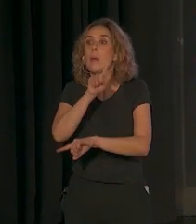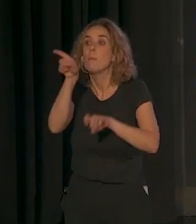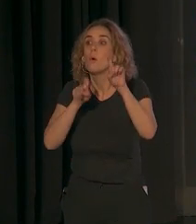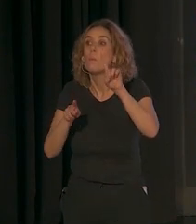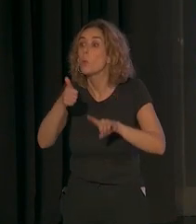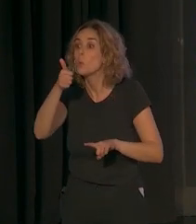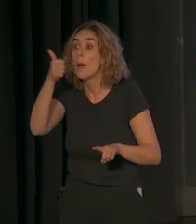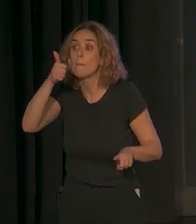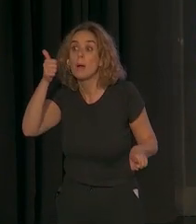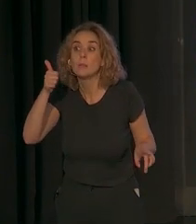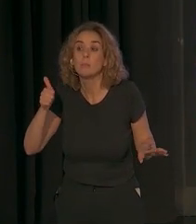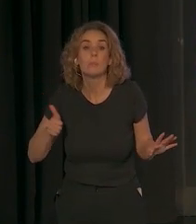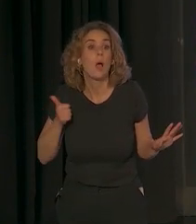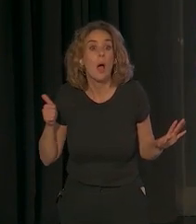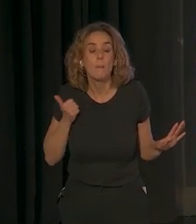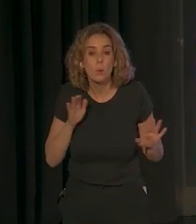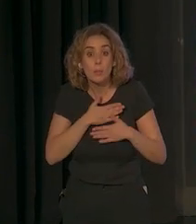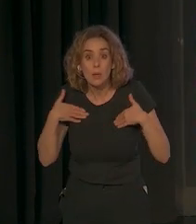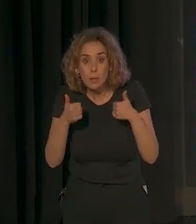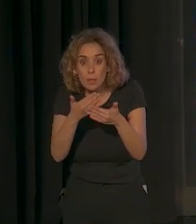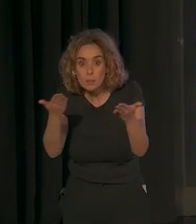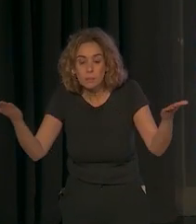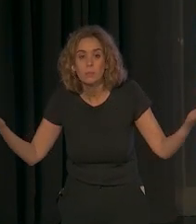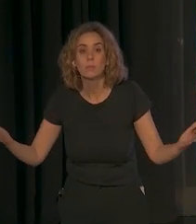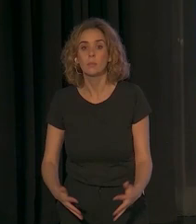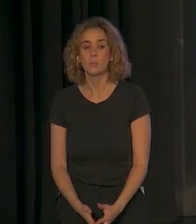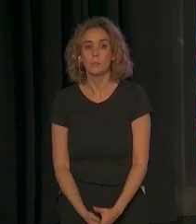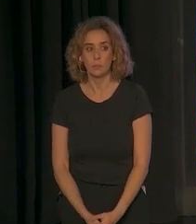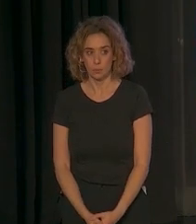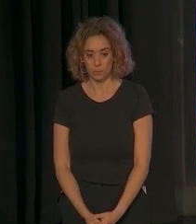I believe we have time for one more question if we want to take the opportunity.